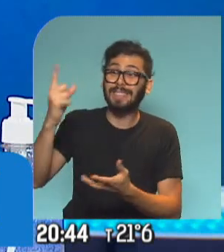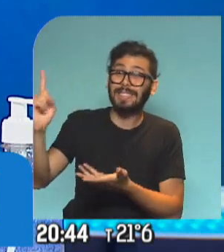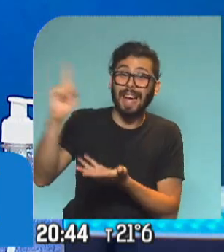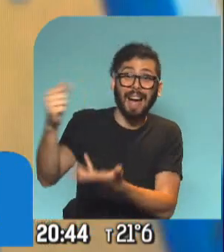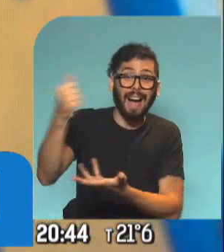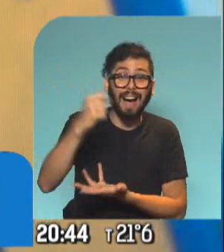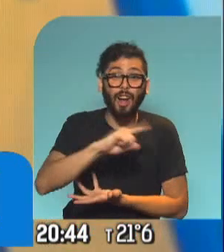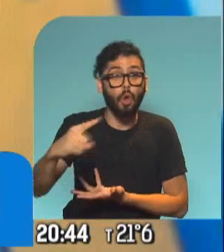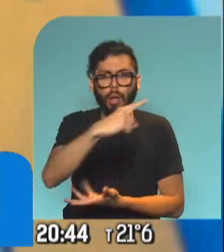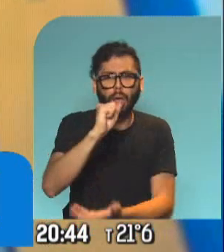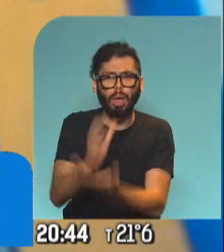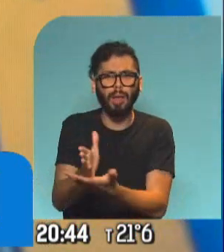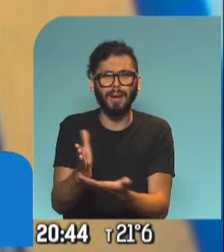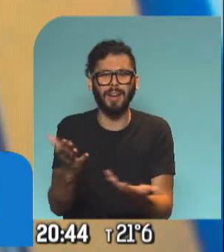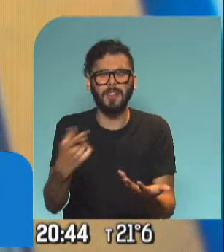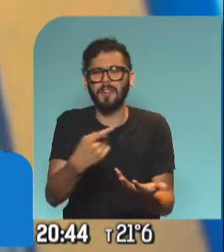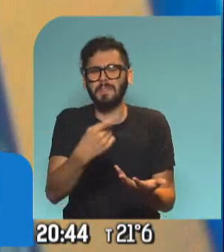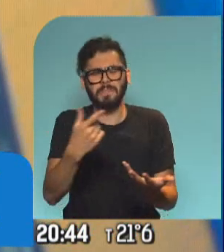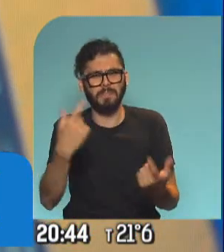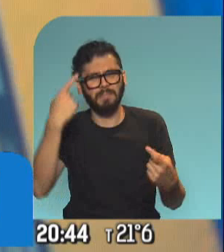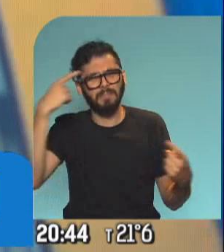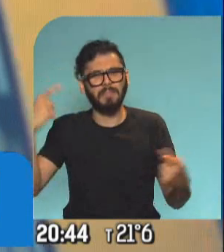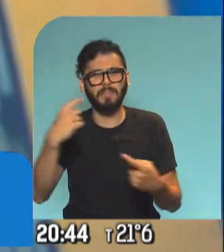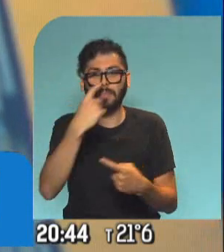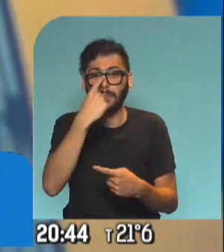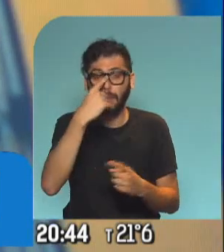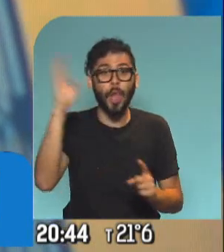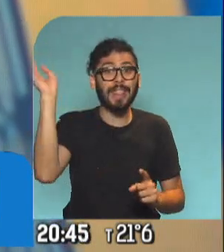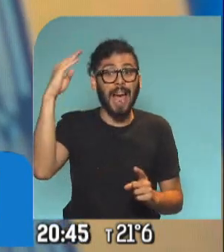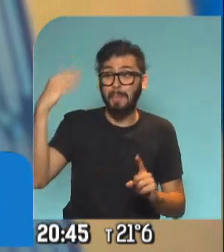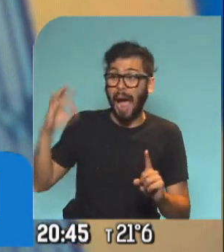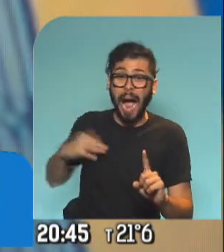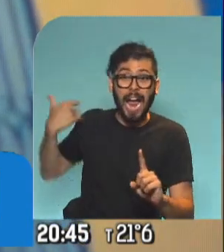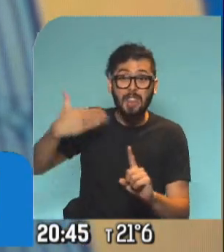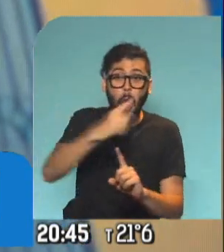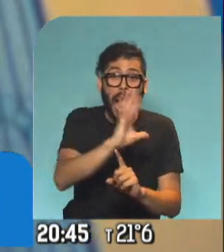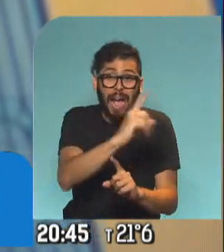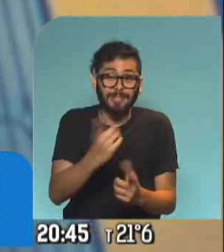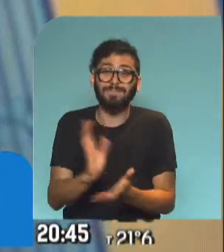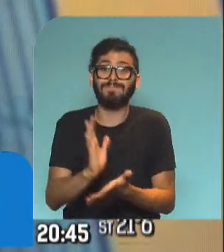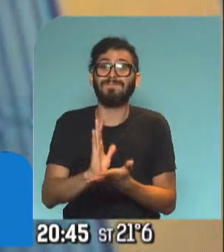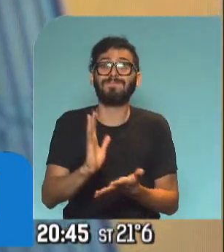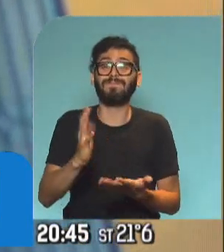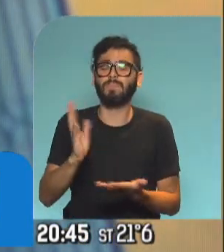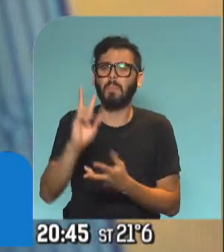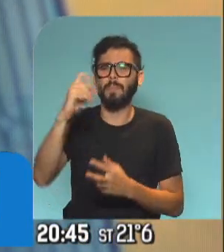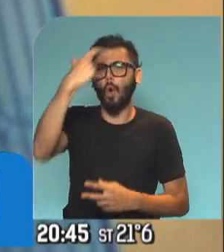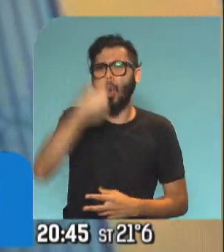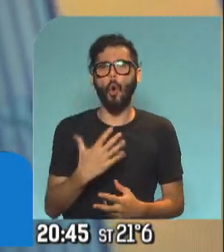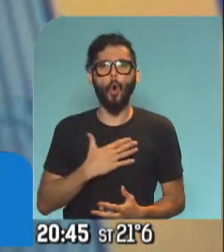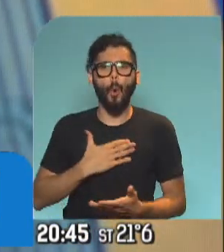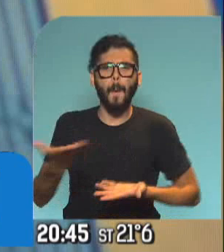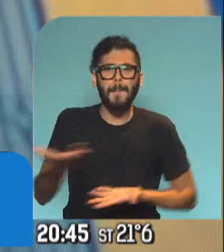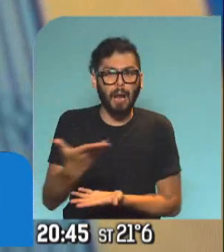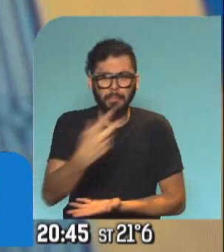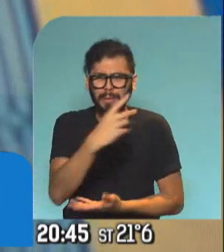que eso es hasta lo más lógico del mundo con respecto al pensamiento de Trump durante todos estos años. Cero humanidad con el resto. De hecho, hasta se